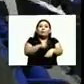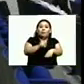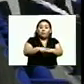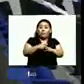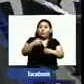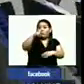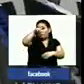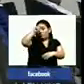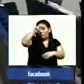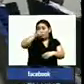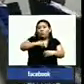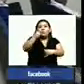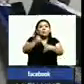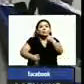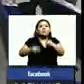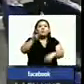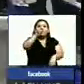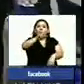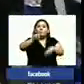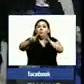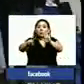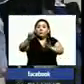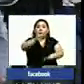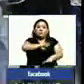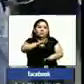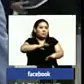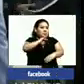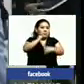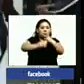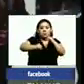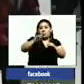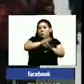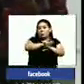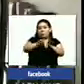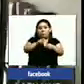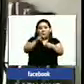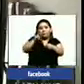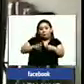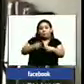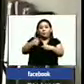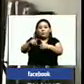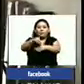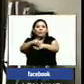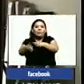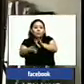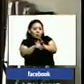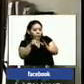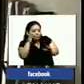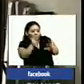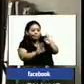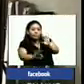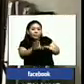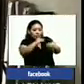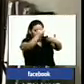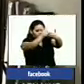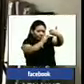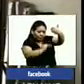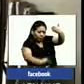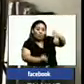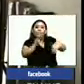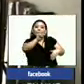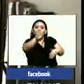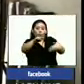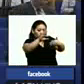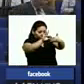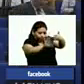actual procuradora finaliza el próximo 21 de septiembre y los diputados deben elegir al nuevo titular de un listado de 24